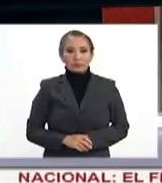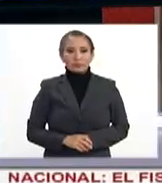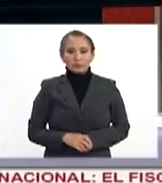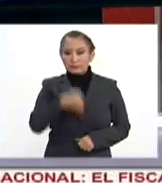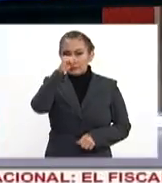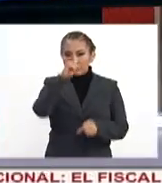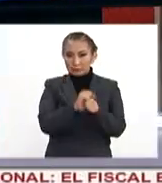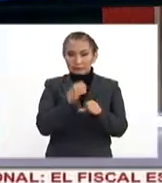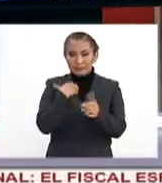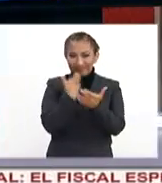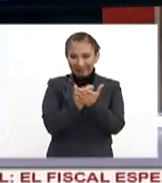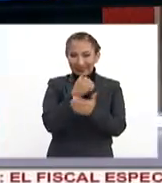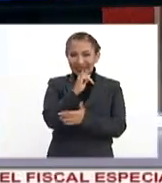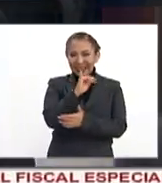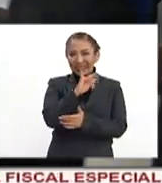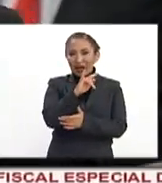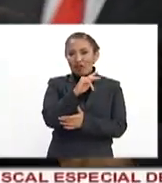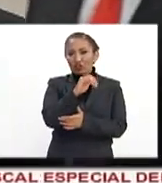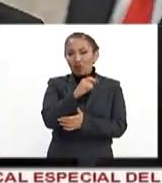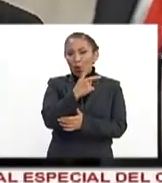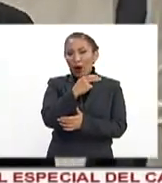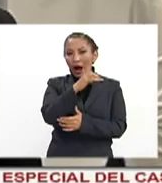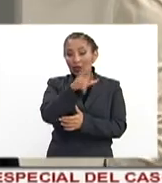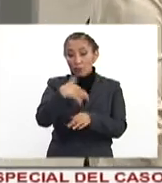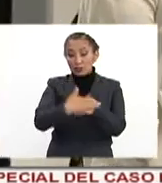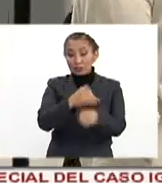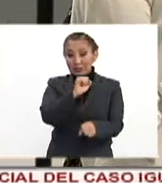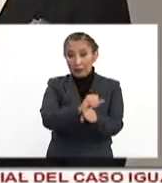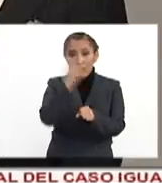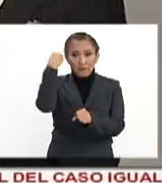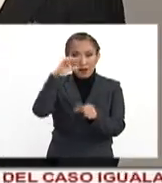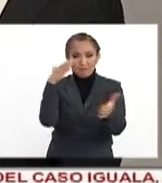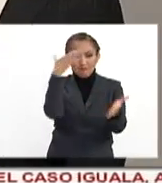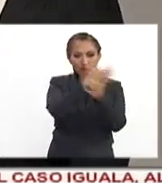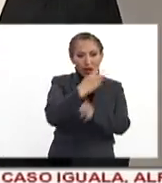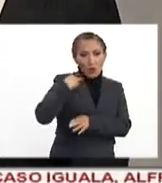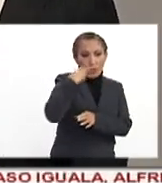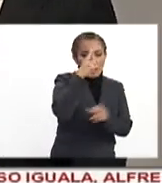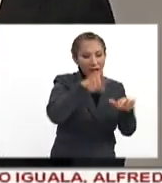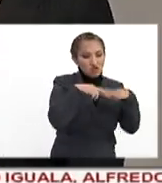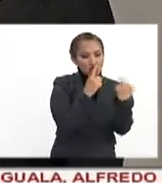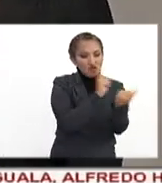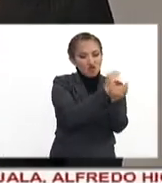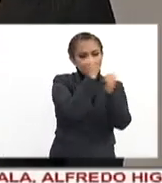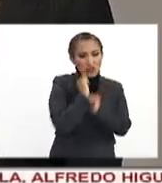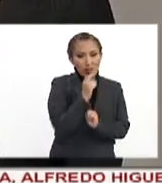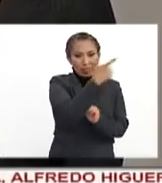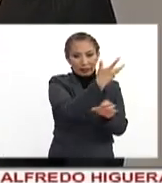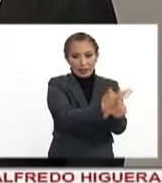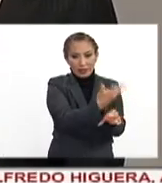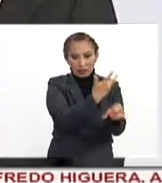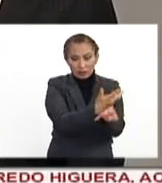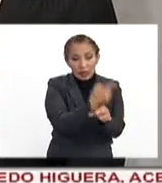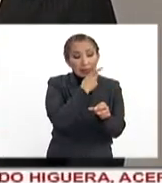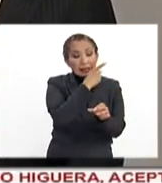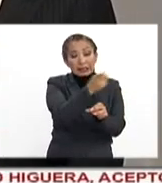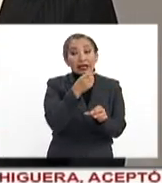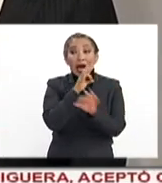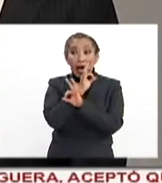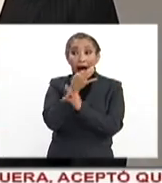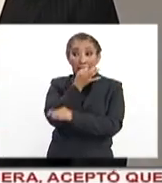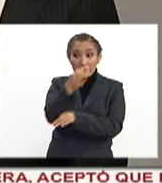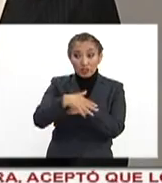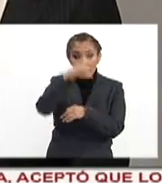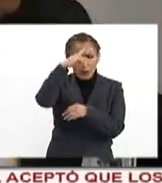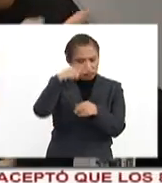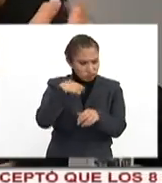El secretario de Economía, Ildefonso Guajardo, informó que la próxima semana va a viajar a Washington para reunirse con las autoridades de Estados Unidos. Dejó en claro que